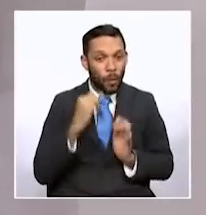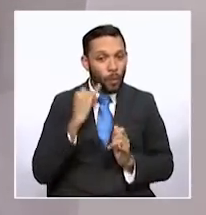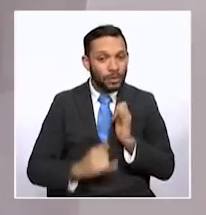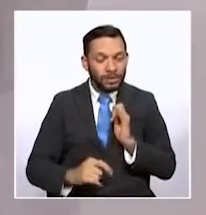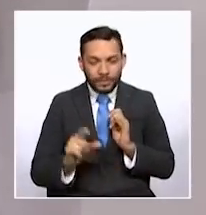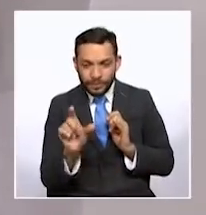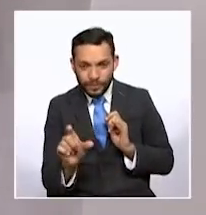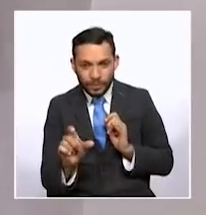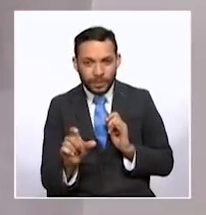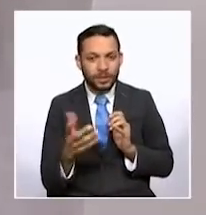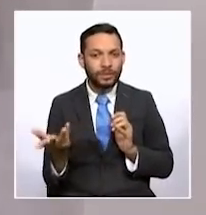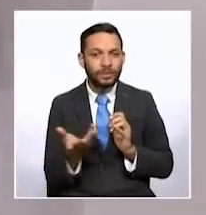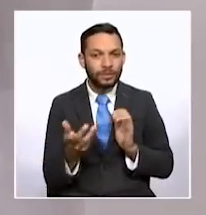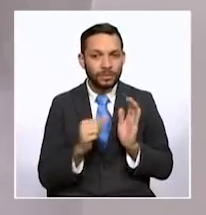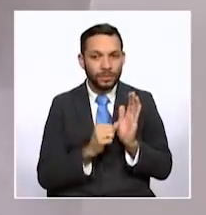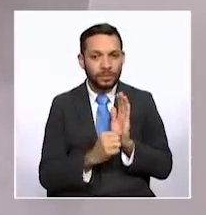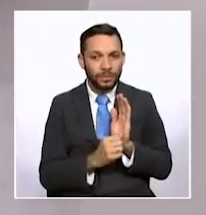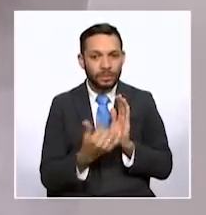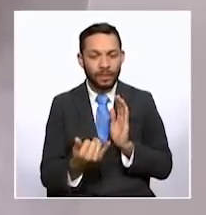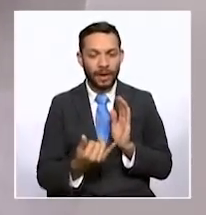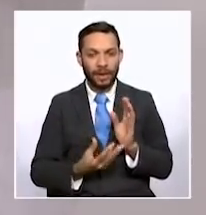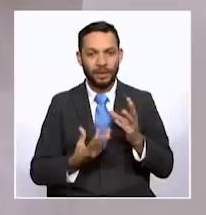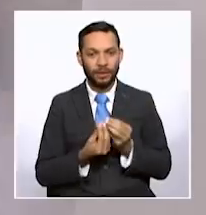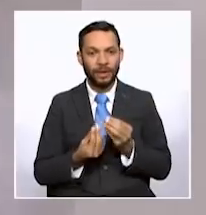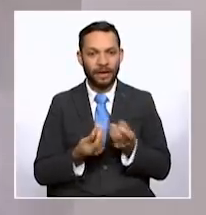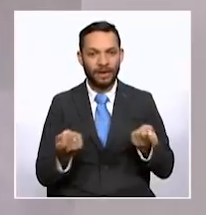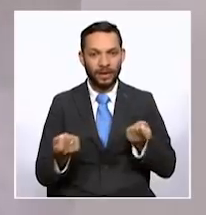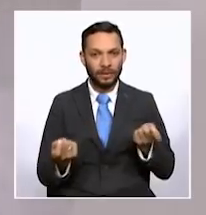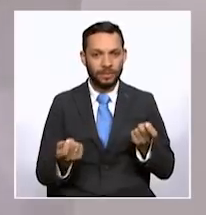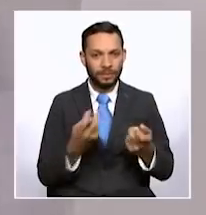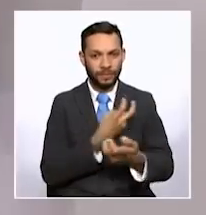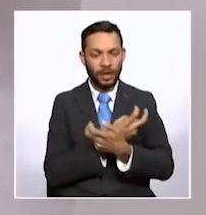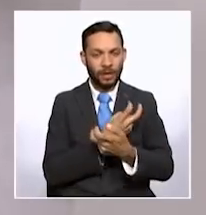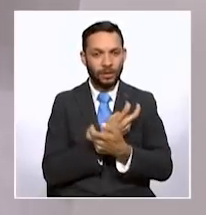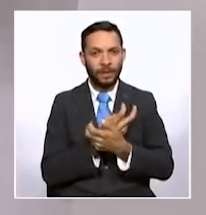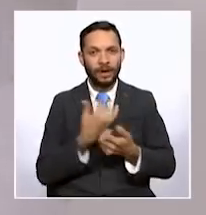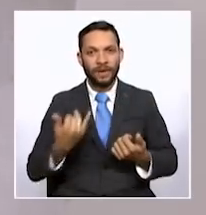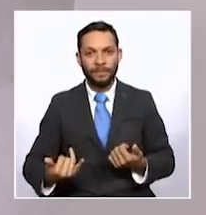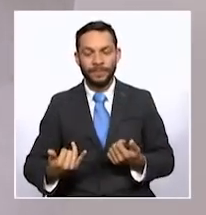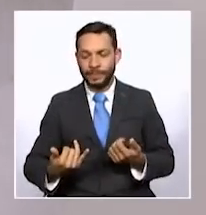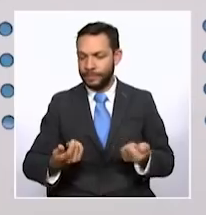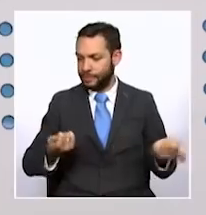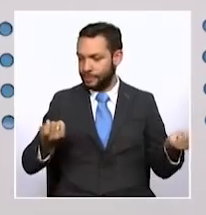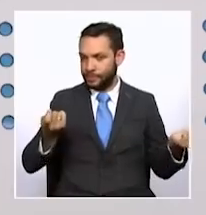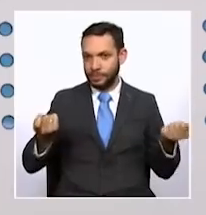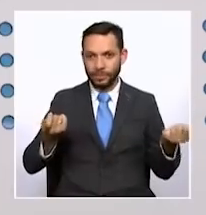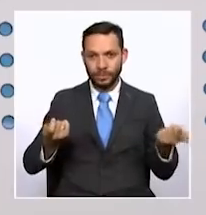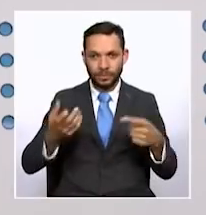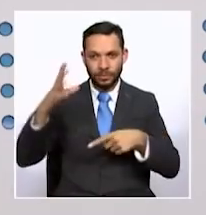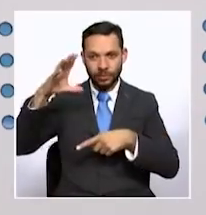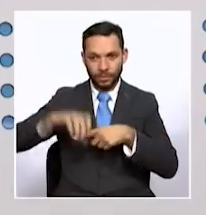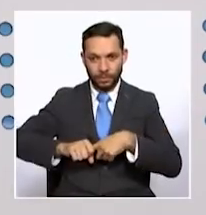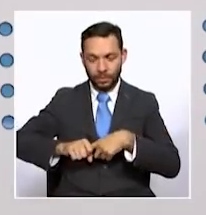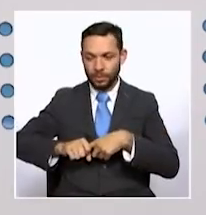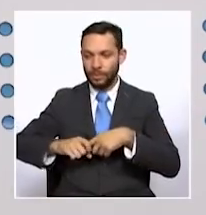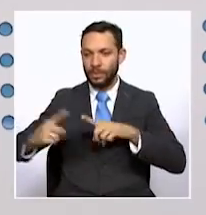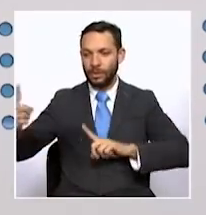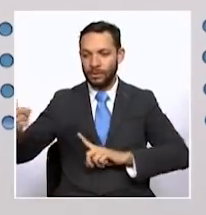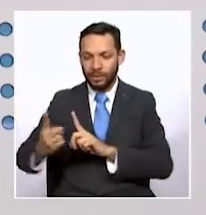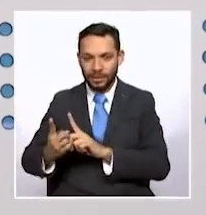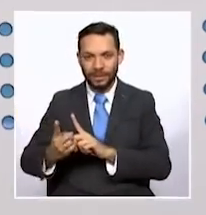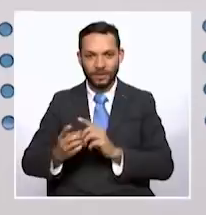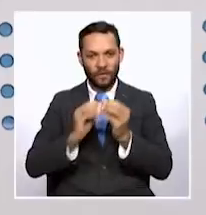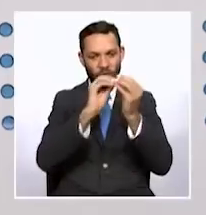articulación, que es la coxofemoral, que digamos que es un error muchas veces en la consulta y es una... Los pacientes muchas veces, al no conocer la